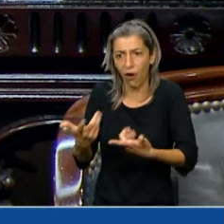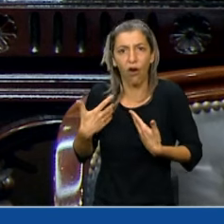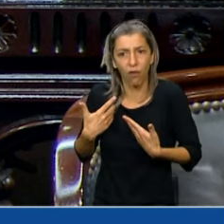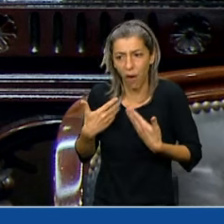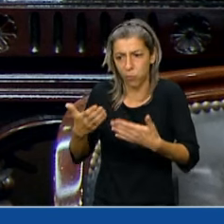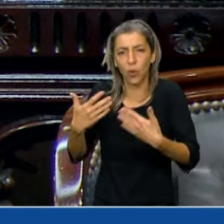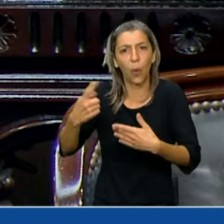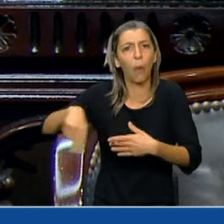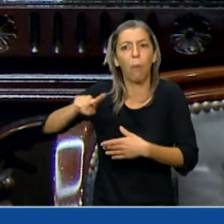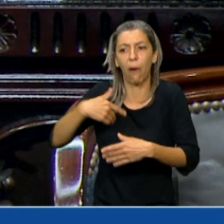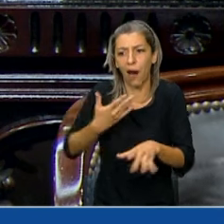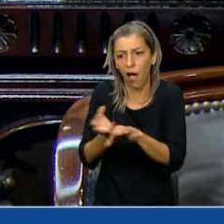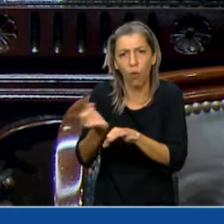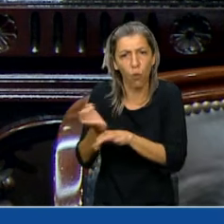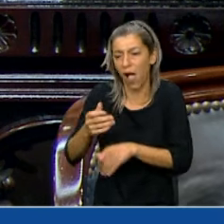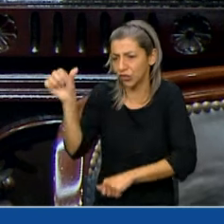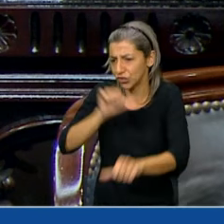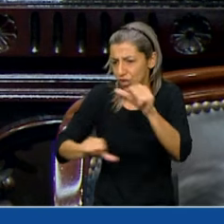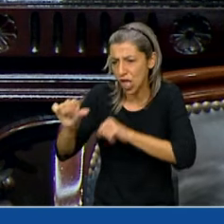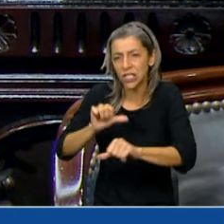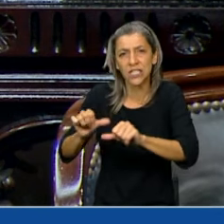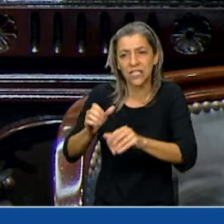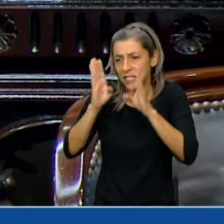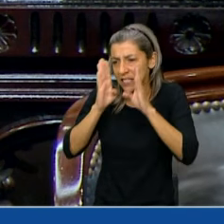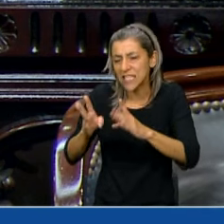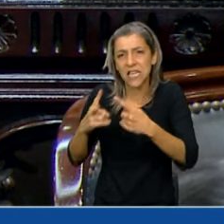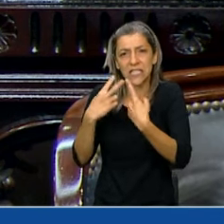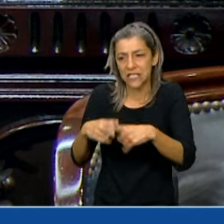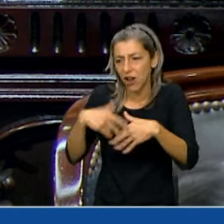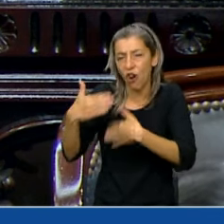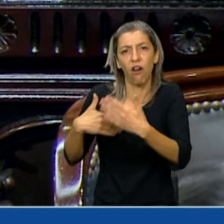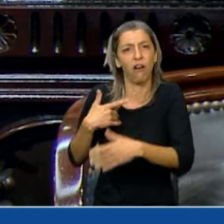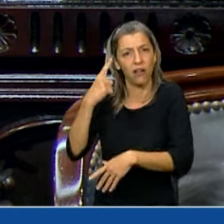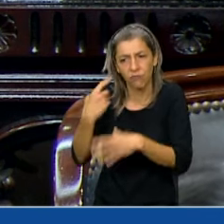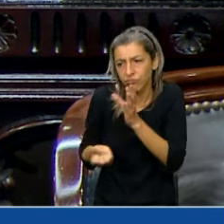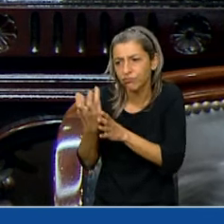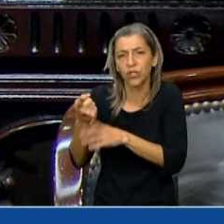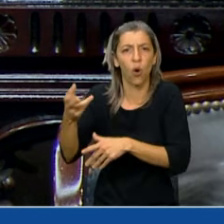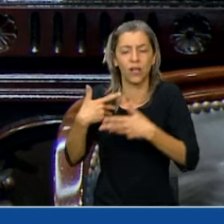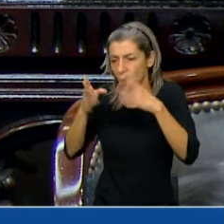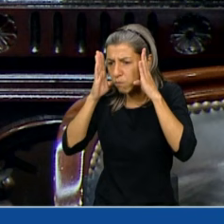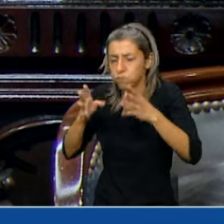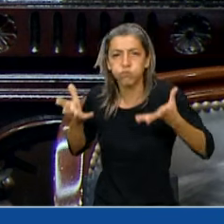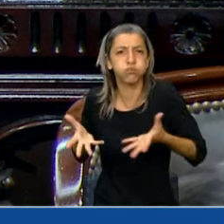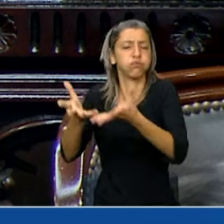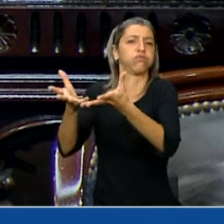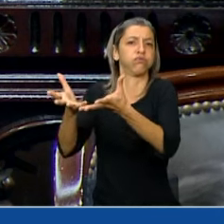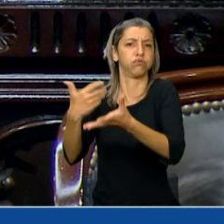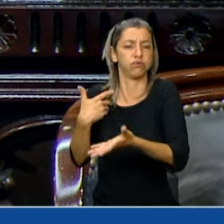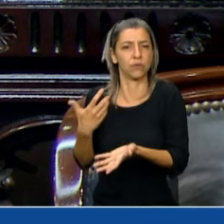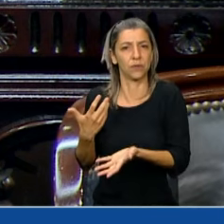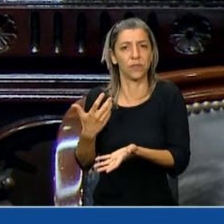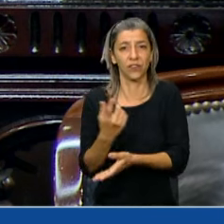sistemas educativos científicos y de innovación cómo vamos a renunciar a este